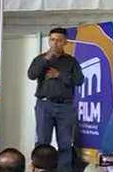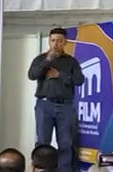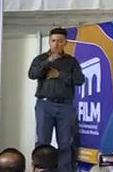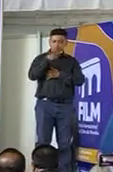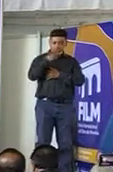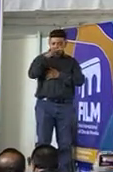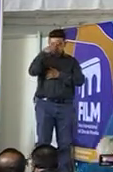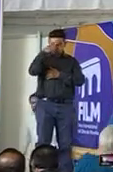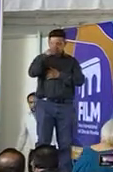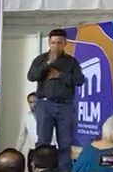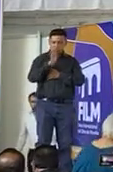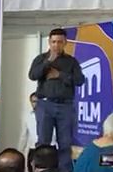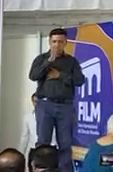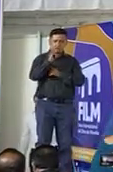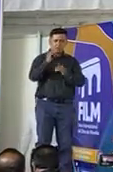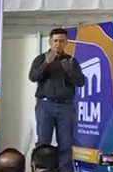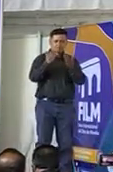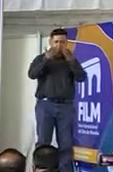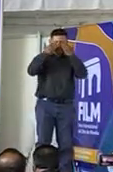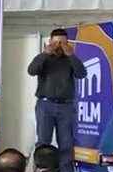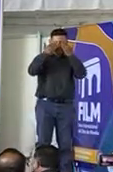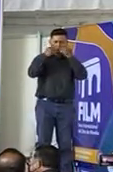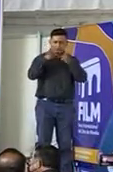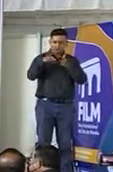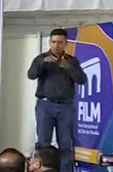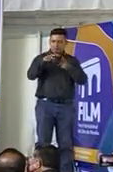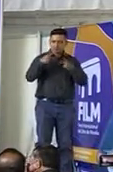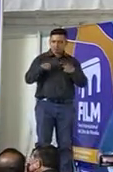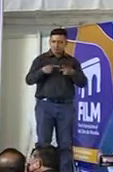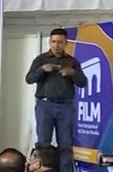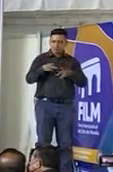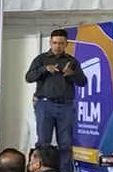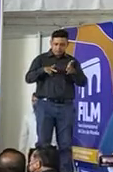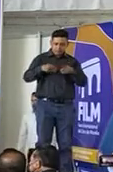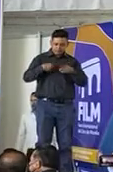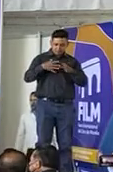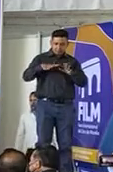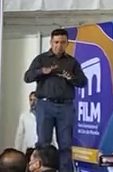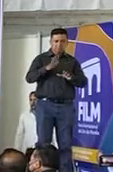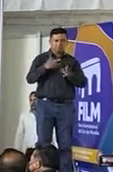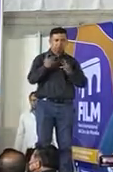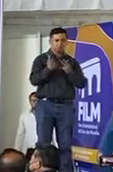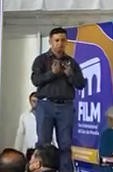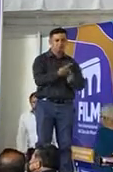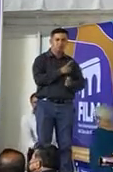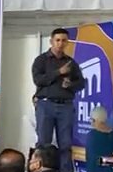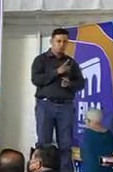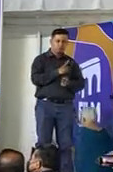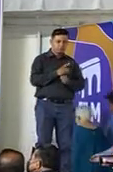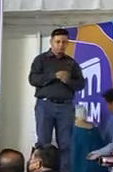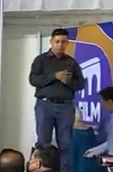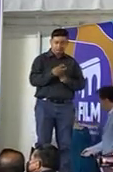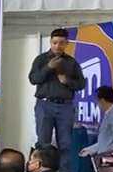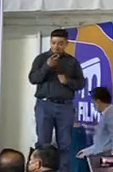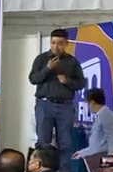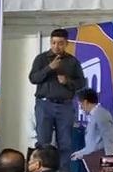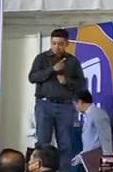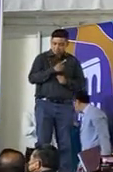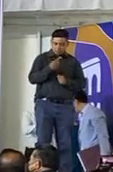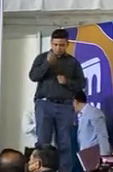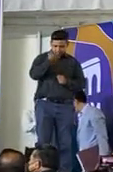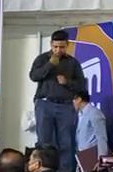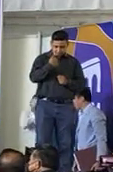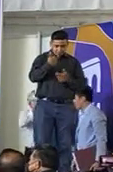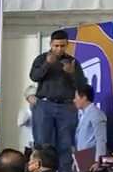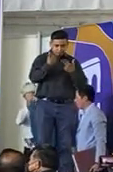instrumento ciego con el que un pueblo hace su propia destrucción. Por eso es tan necesario